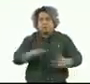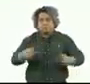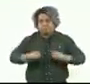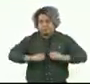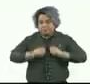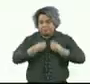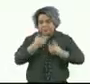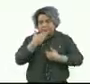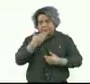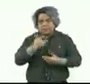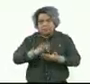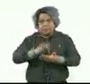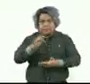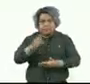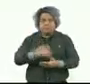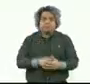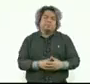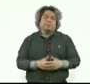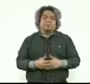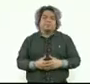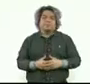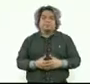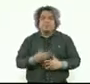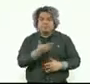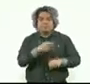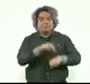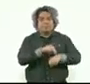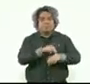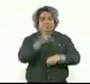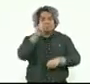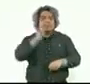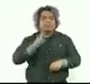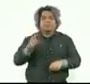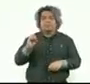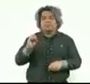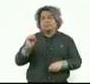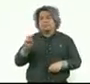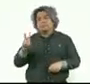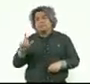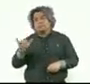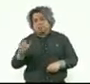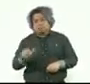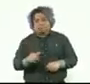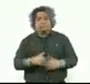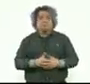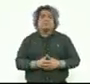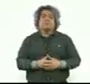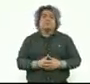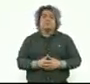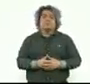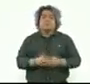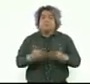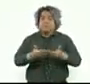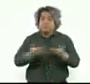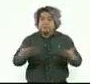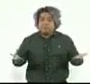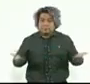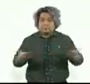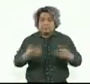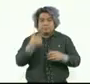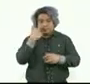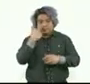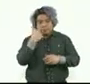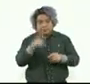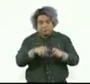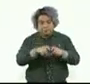gracias. Estimamos las palabras de la doctora Oliva López Arellán. A continuación presenciaremos la firma del